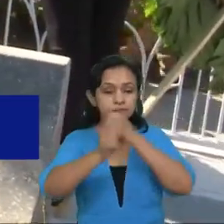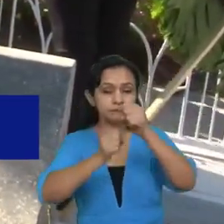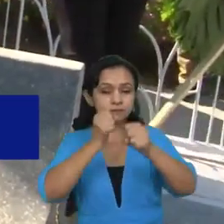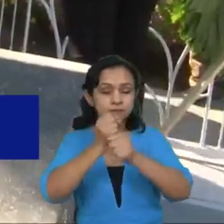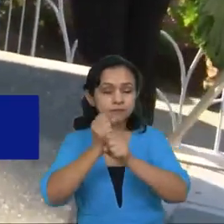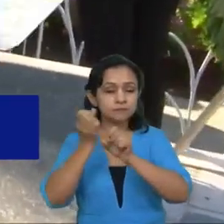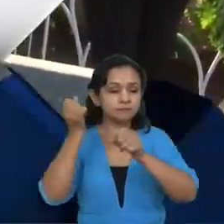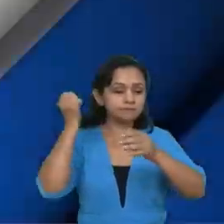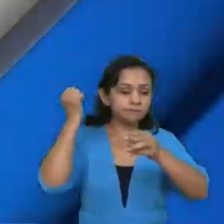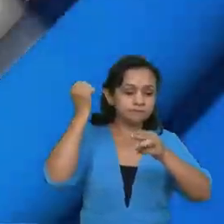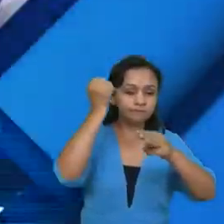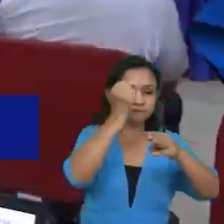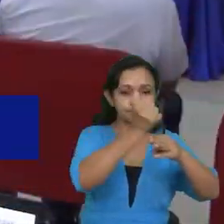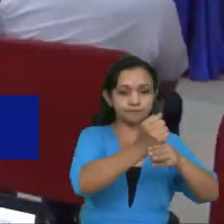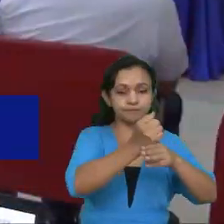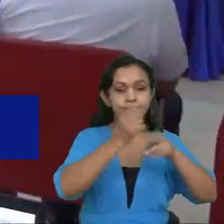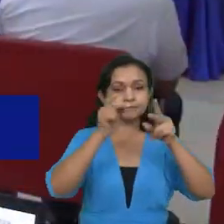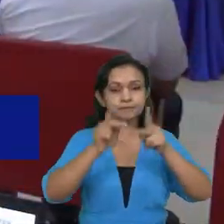asesinato